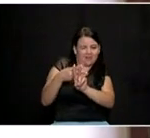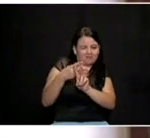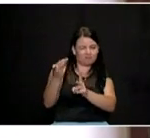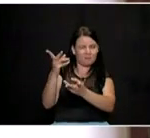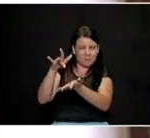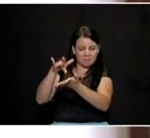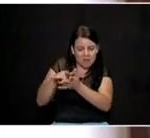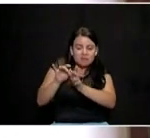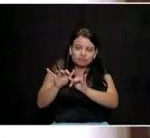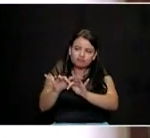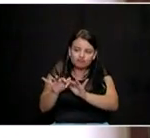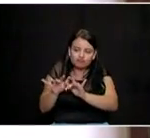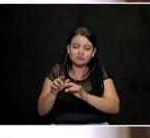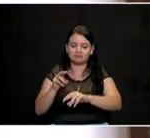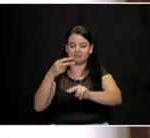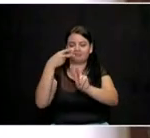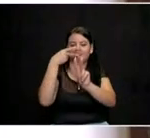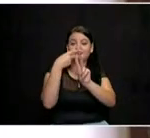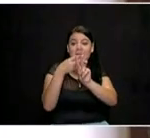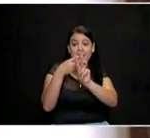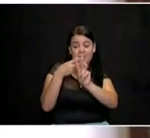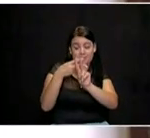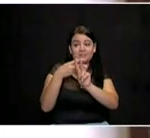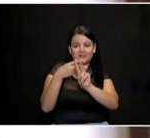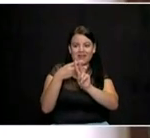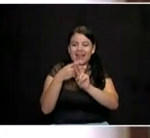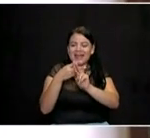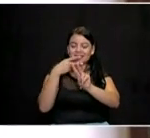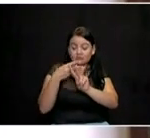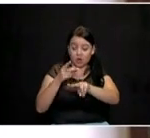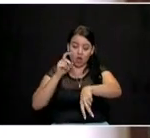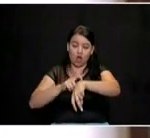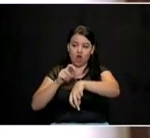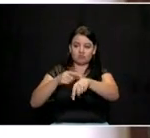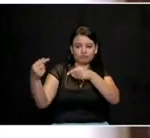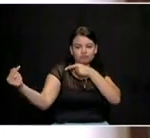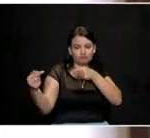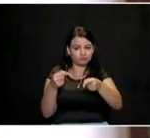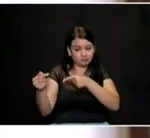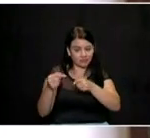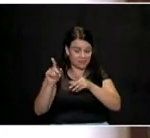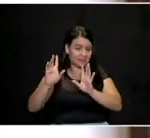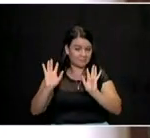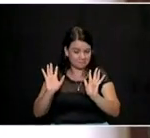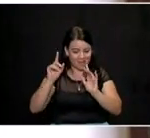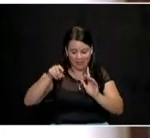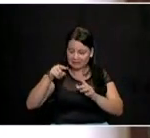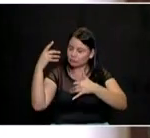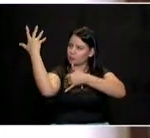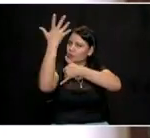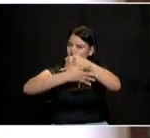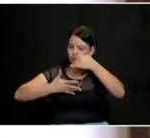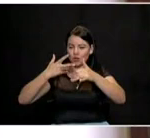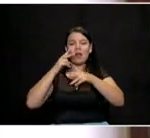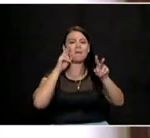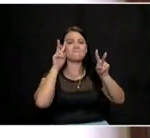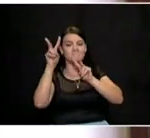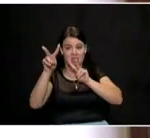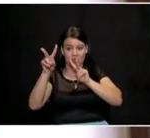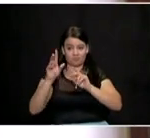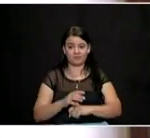hashtag laura perdón numeral la hora del debate numeral la hora del debate tendencia nacional al regreso